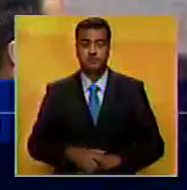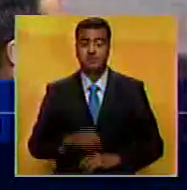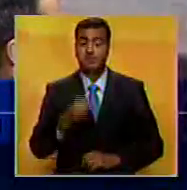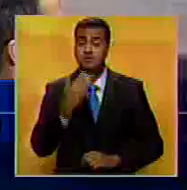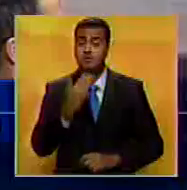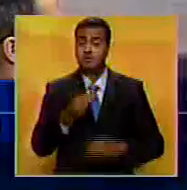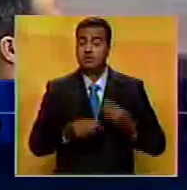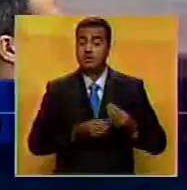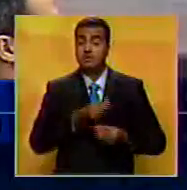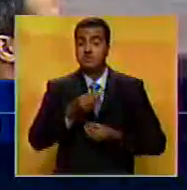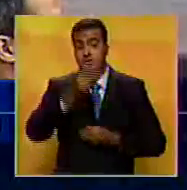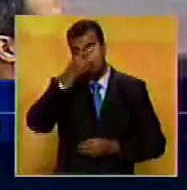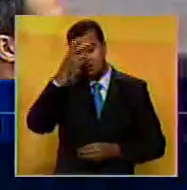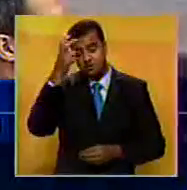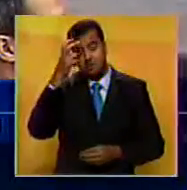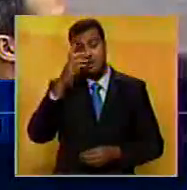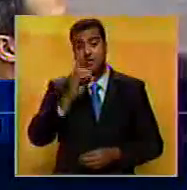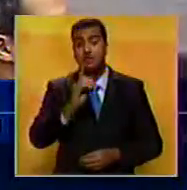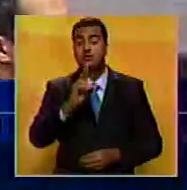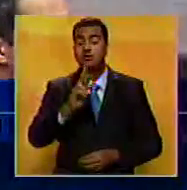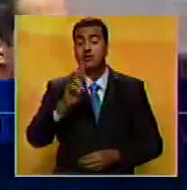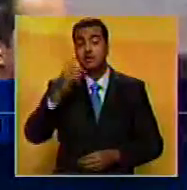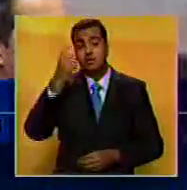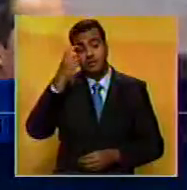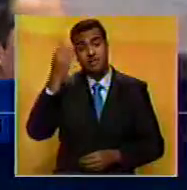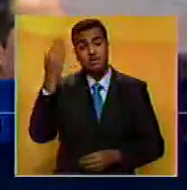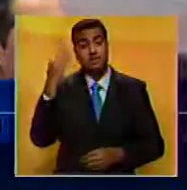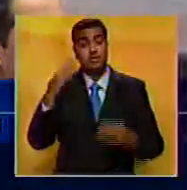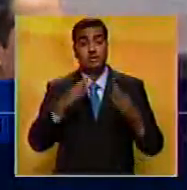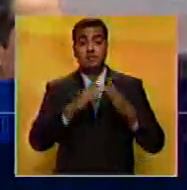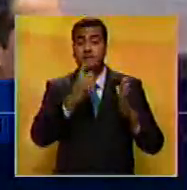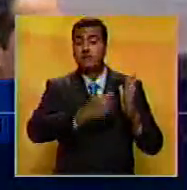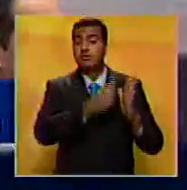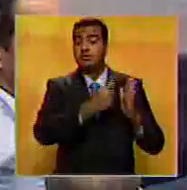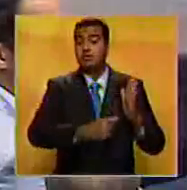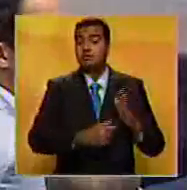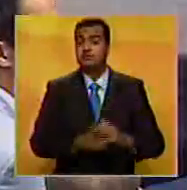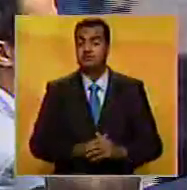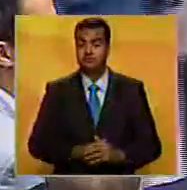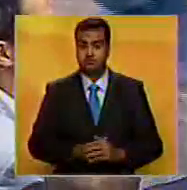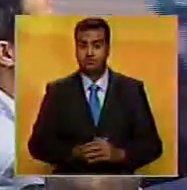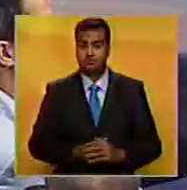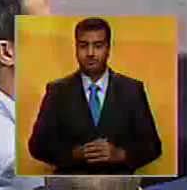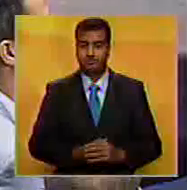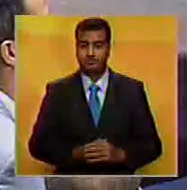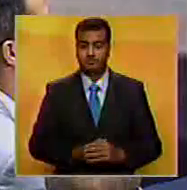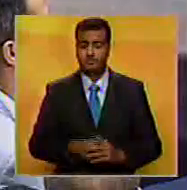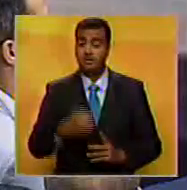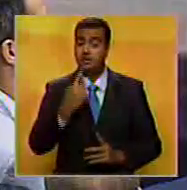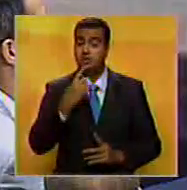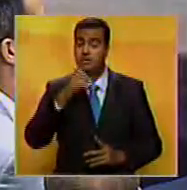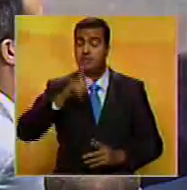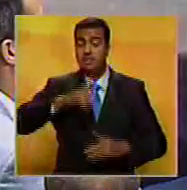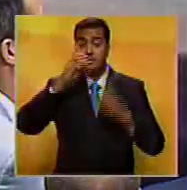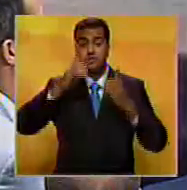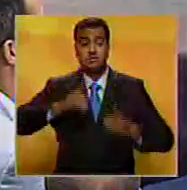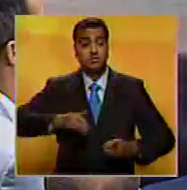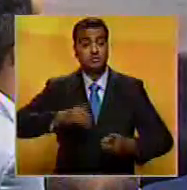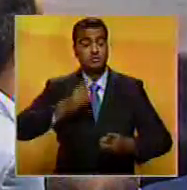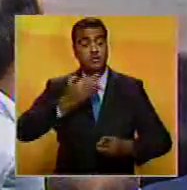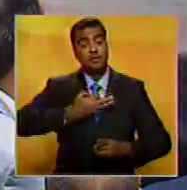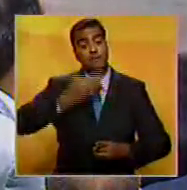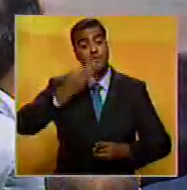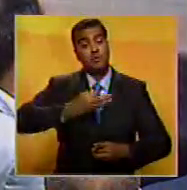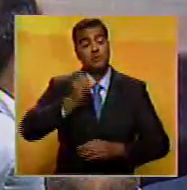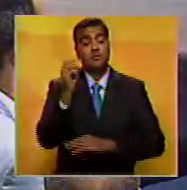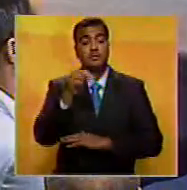solicitud que hizo la canciller Delcy Rodríguez el día de ayer es absolutamente nula. Florido señaló además que la decisión debe ser